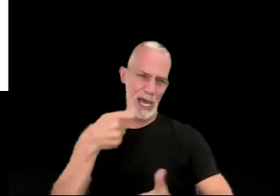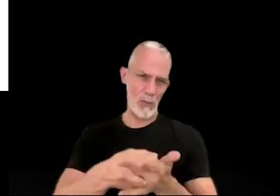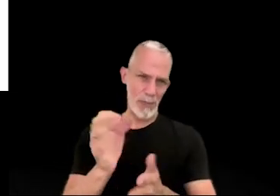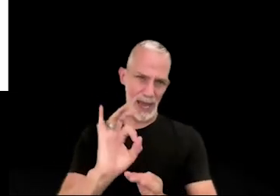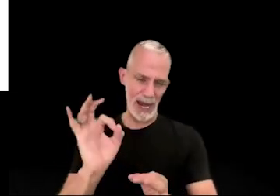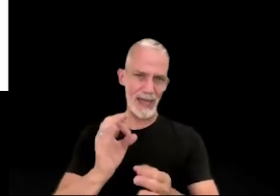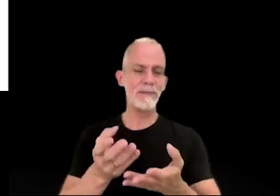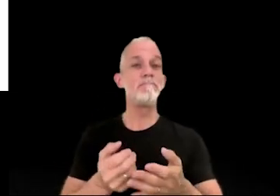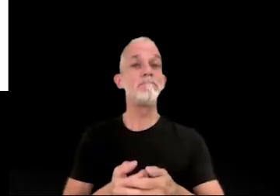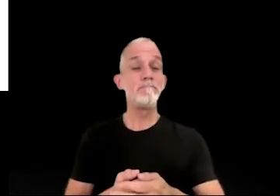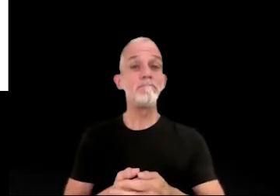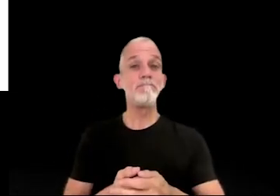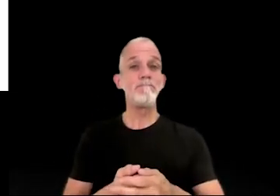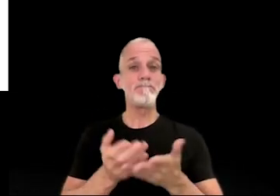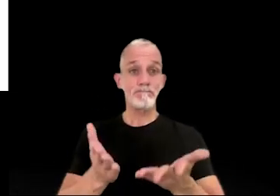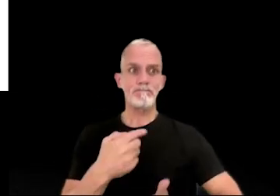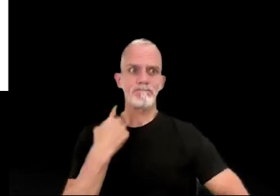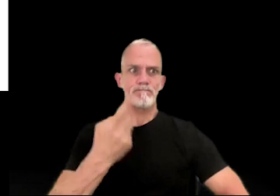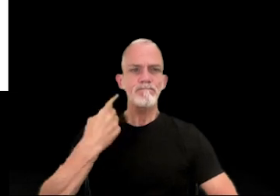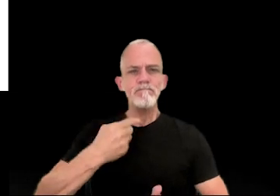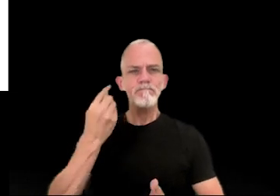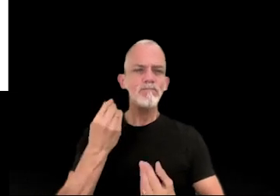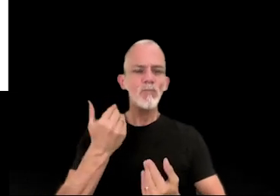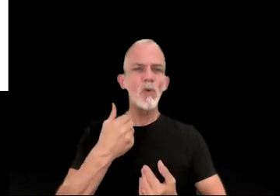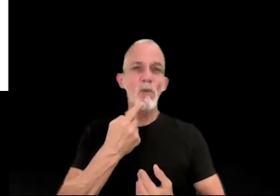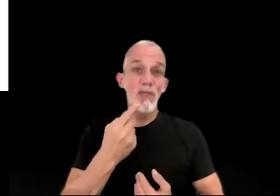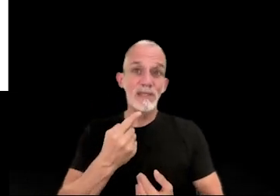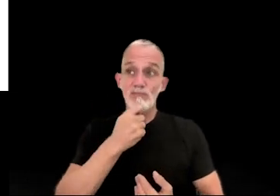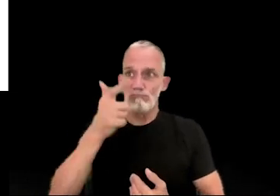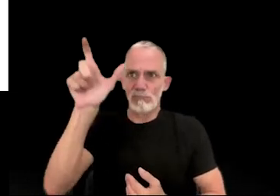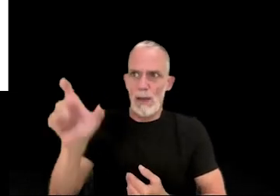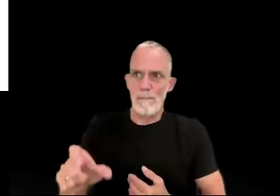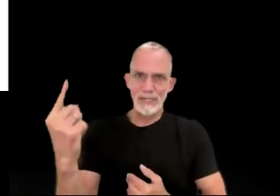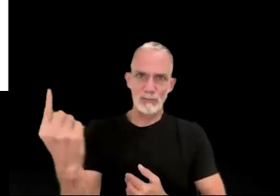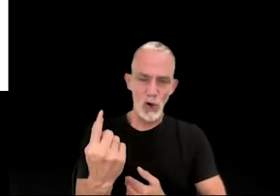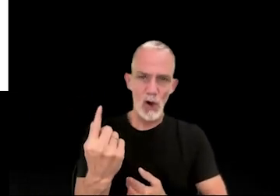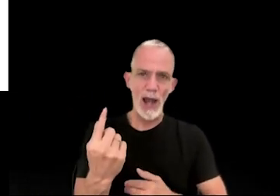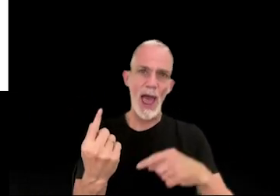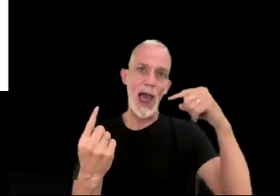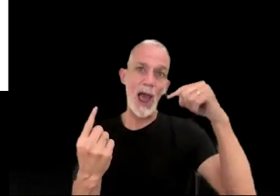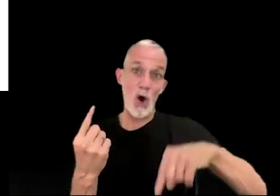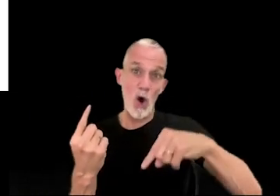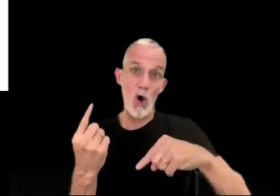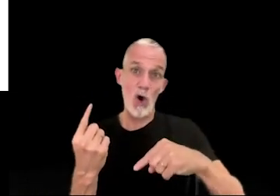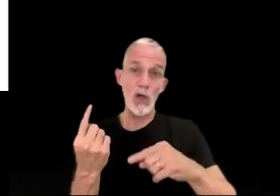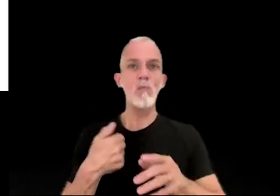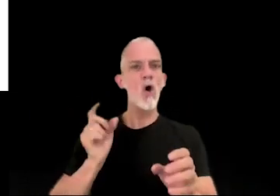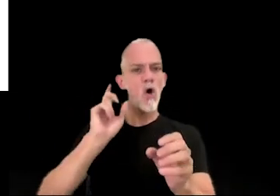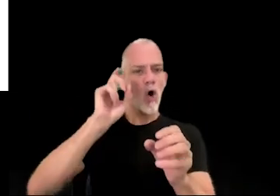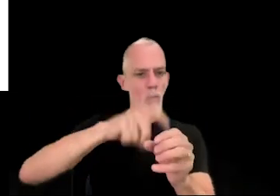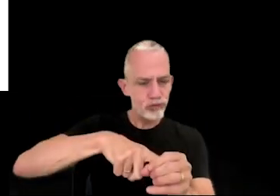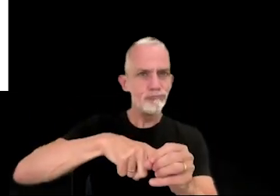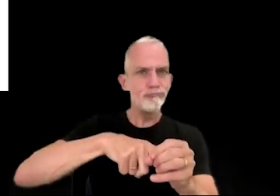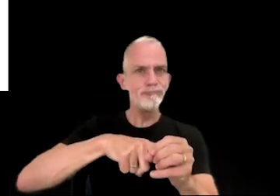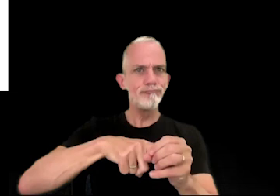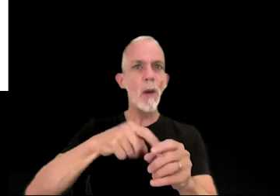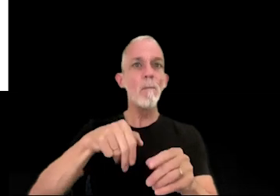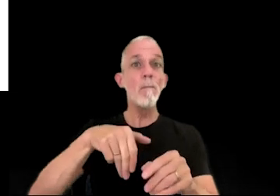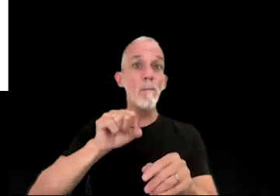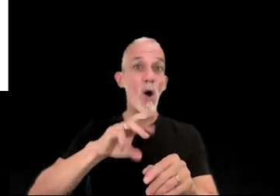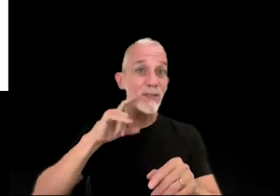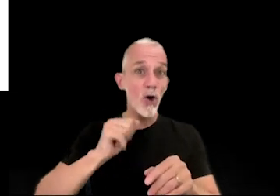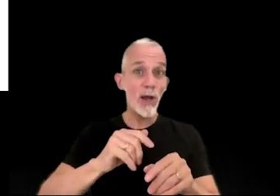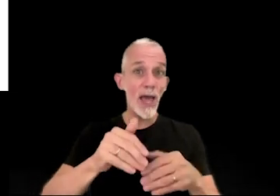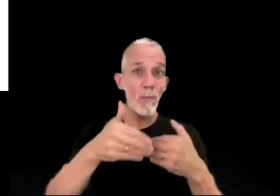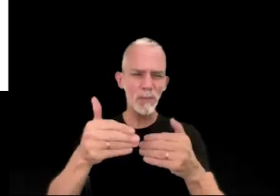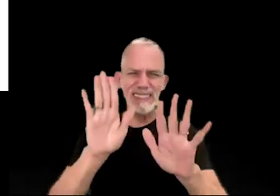Entonces, nosotros podemos distinguir que si un contribuyente hoy ingresa en la moratoria, yo le voy a pedir un